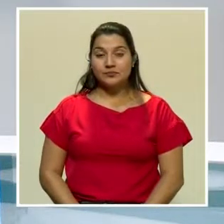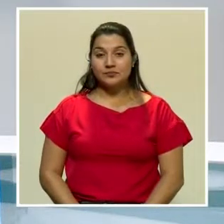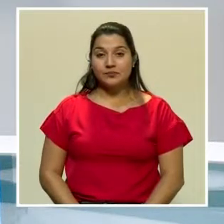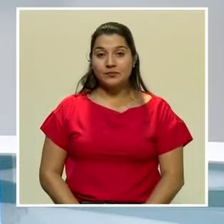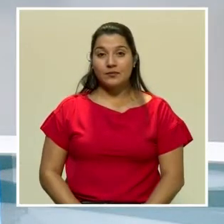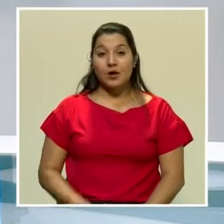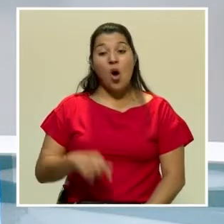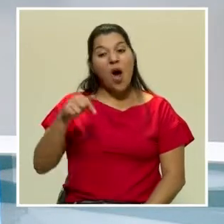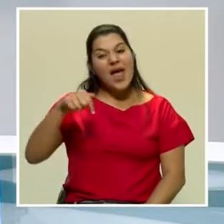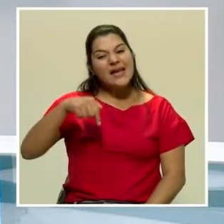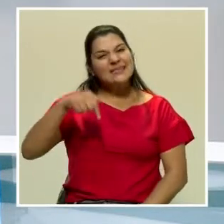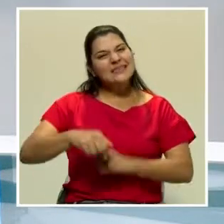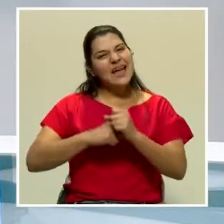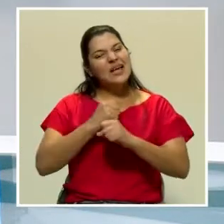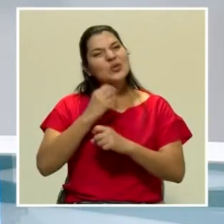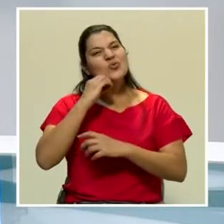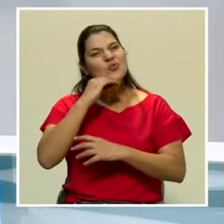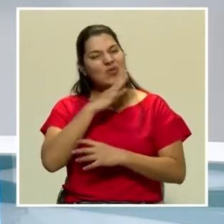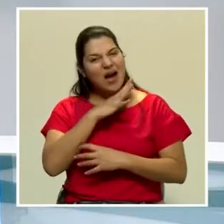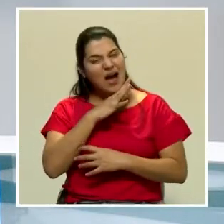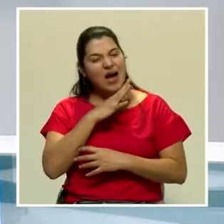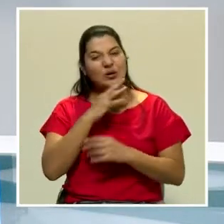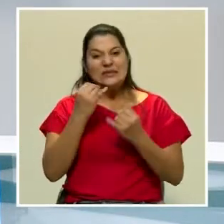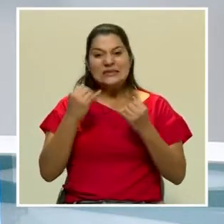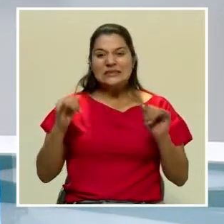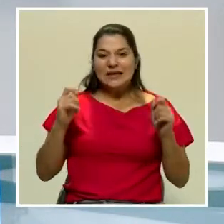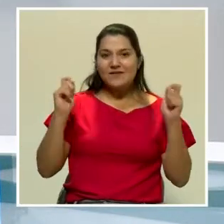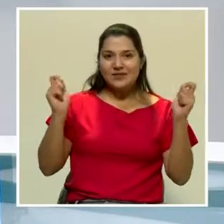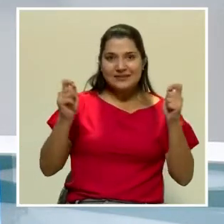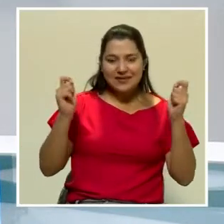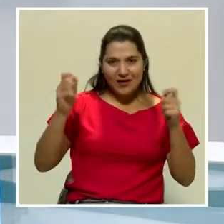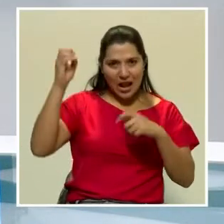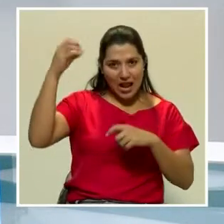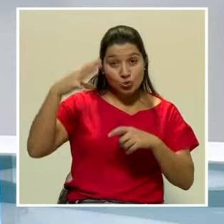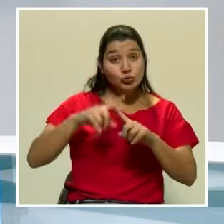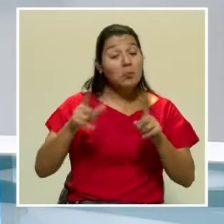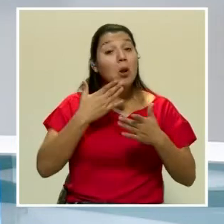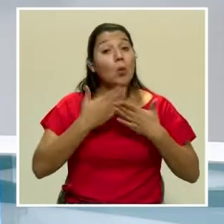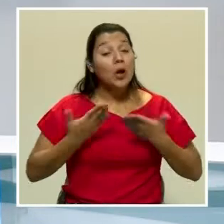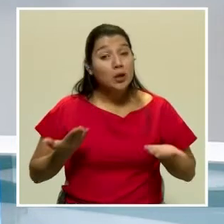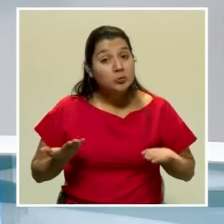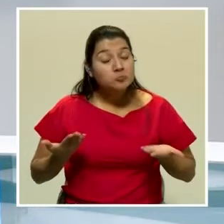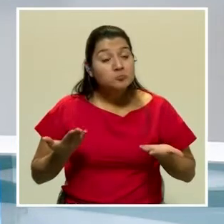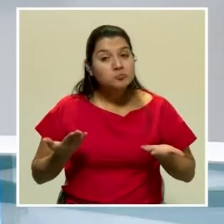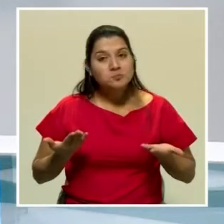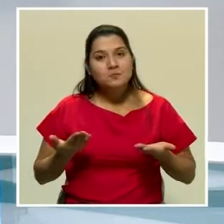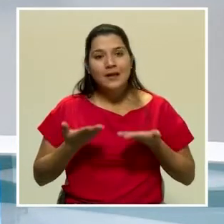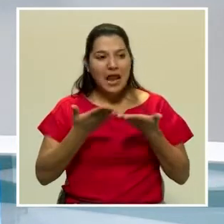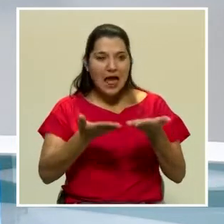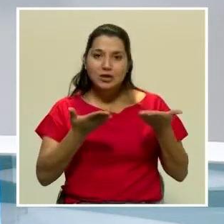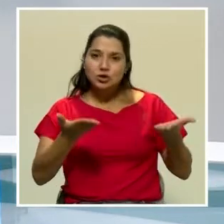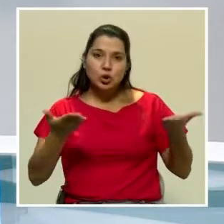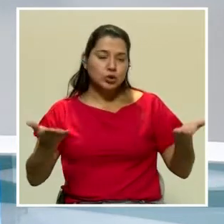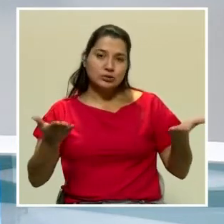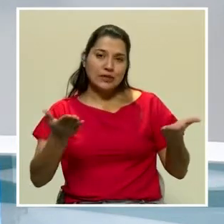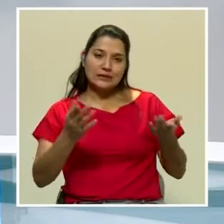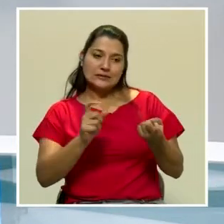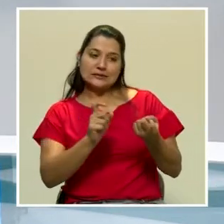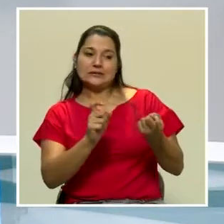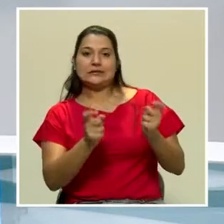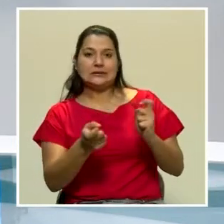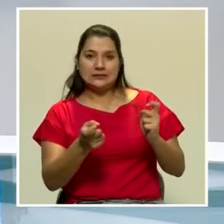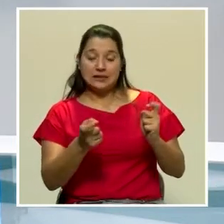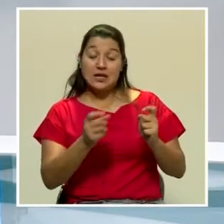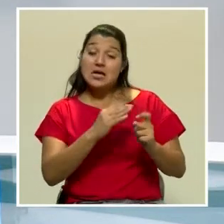Un año raro, un año sin Festival de la Luz, pero bueno, las cosas se modifican y